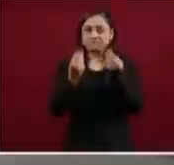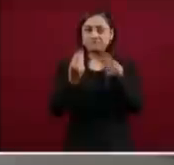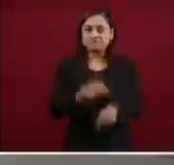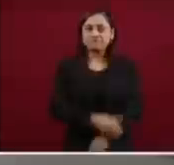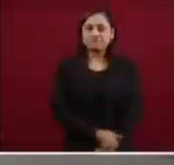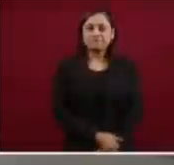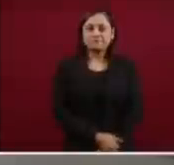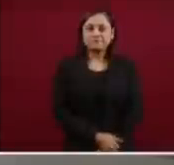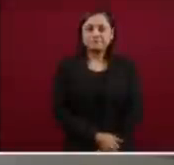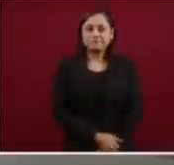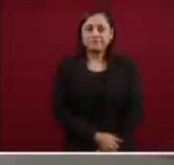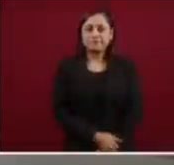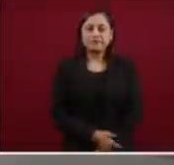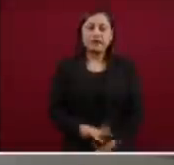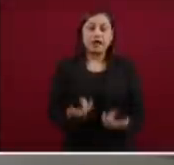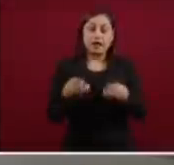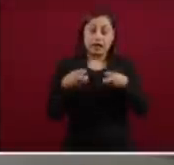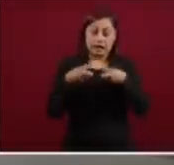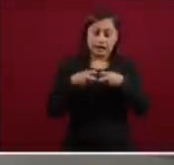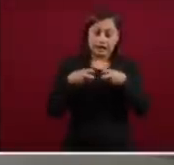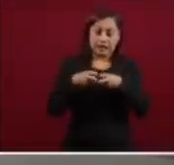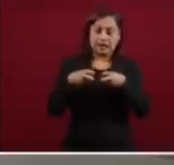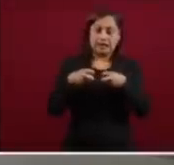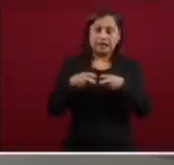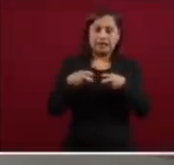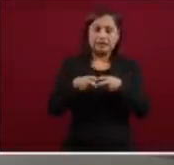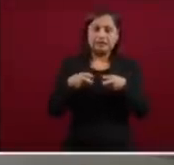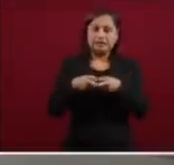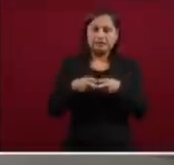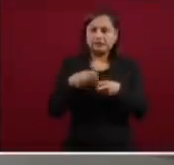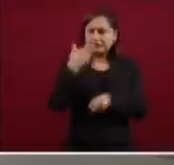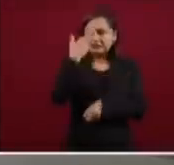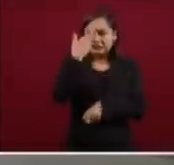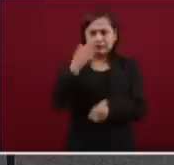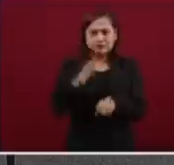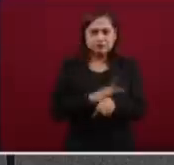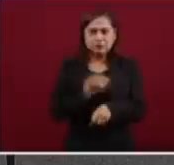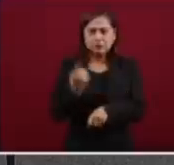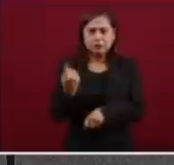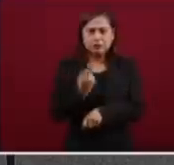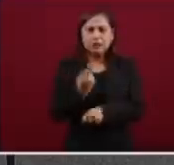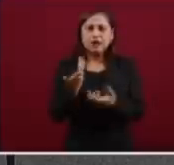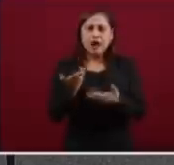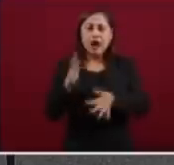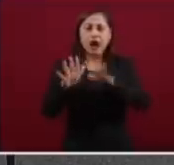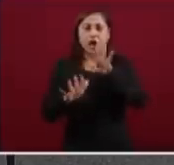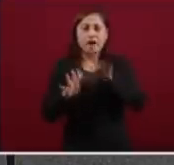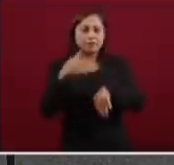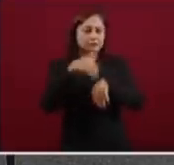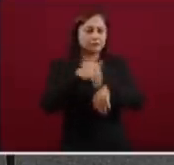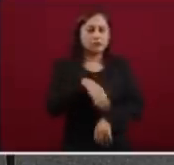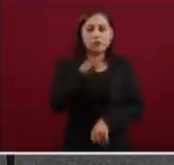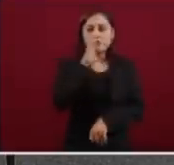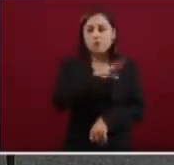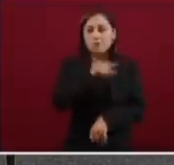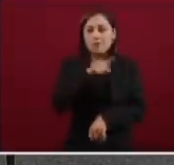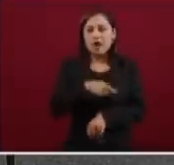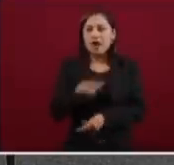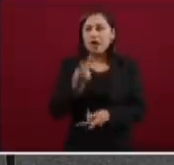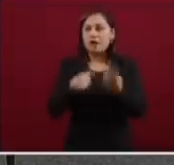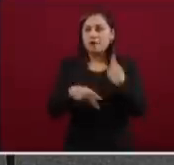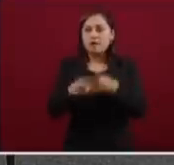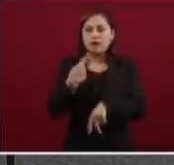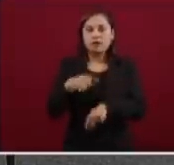el estrés viene también de portarse mal como no va a estar